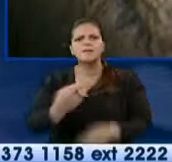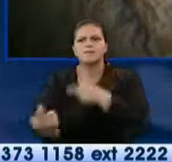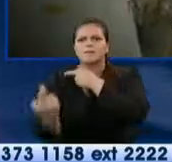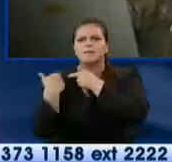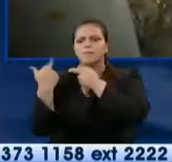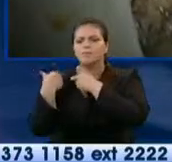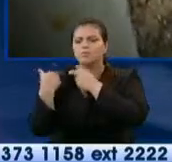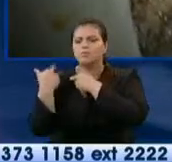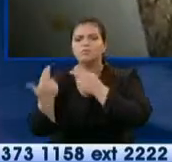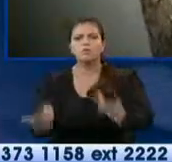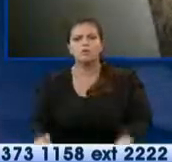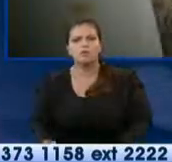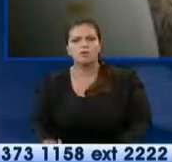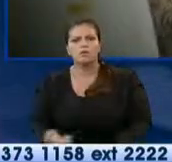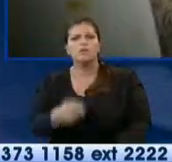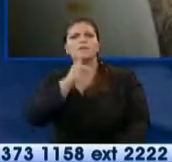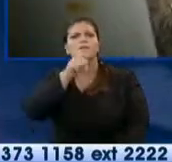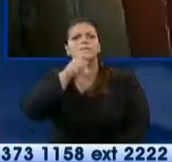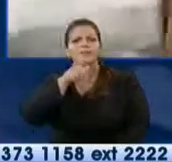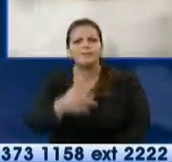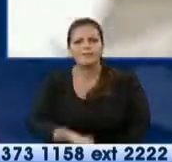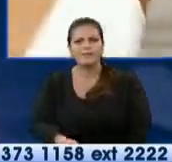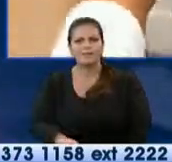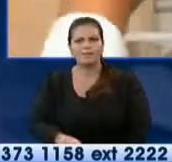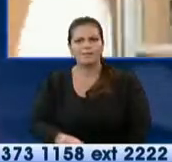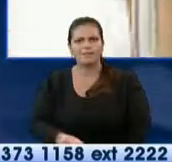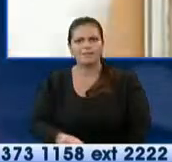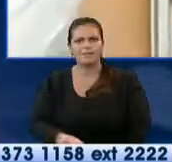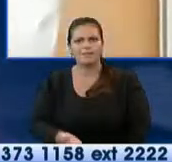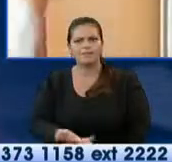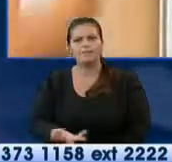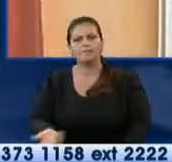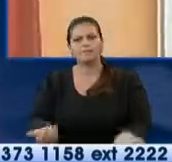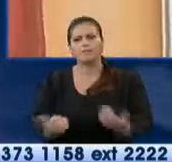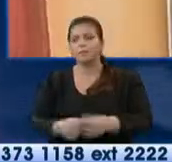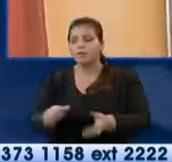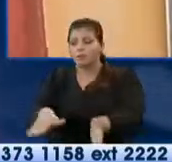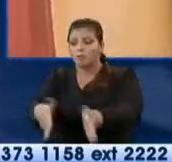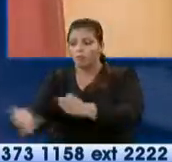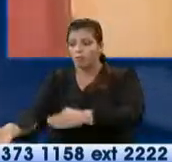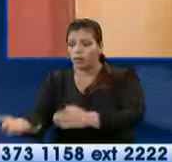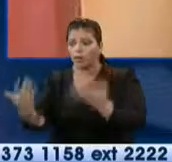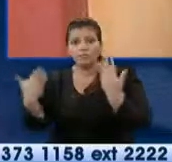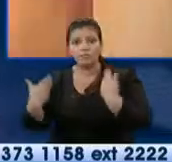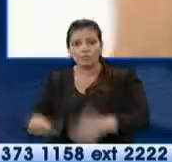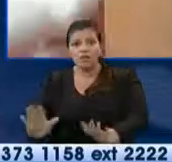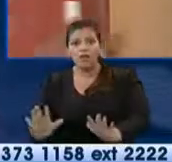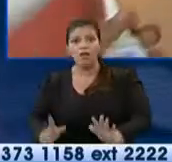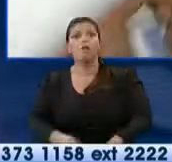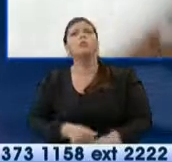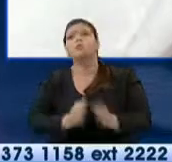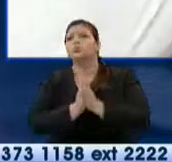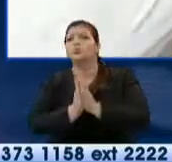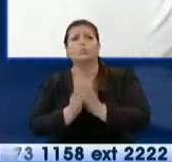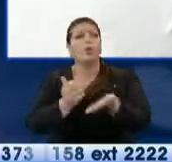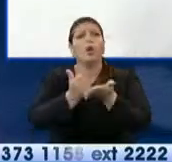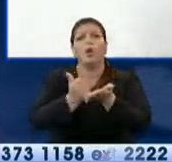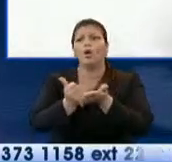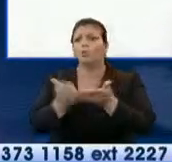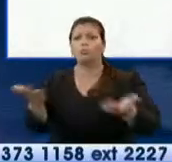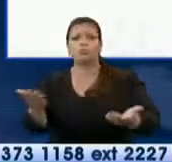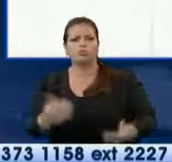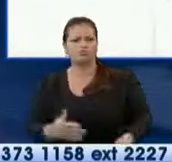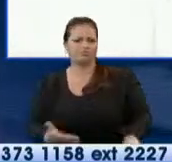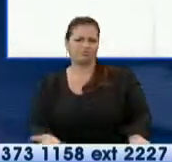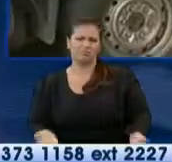clandestina entre gallos y medianoche? Pero no, tiene que haber el muerto para que entonces allí vengan a clausurar el sitio. Bueno, vamos ahora